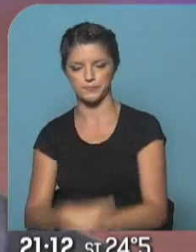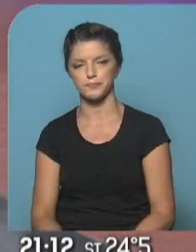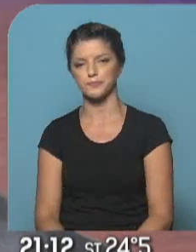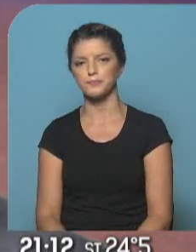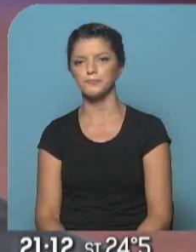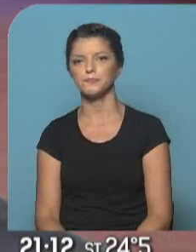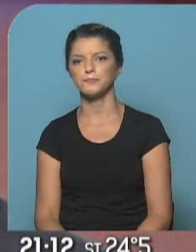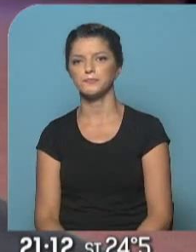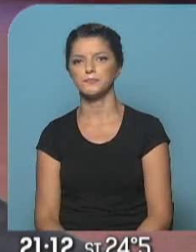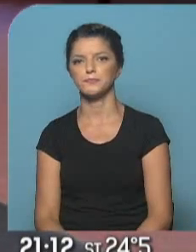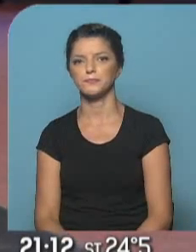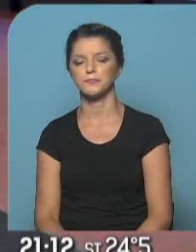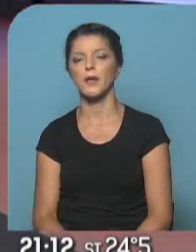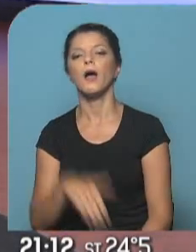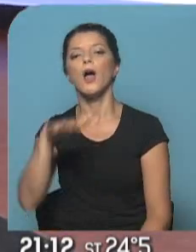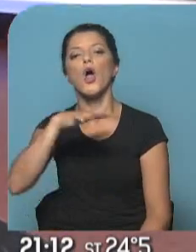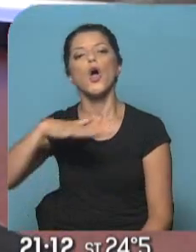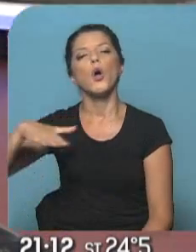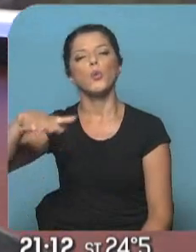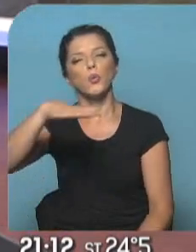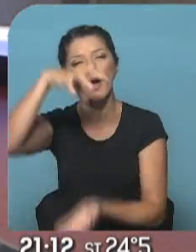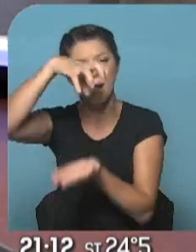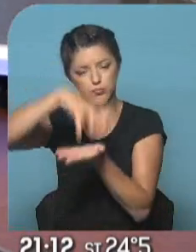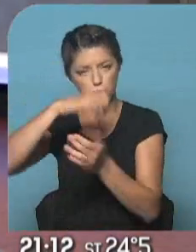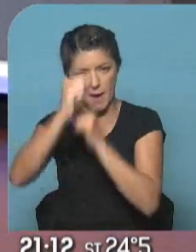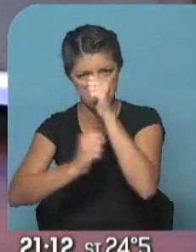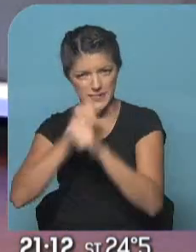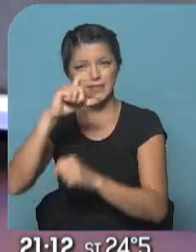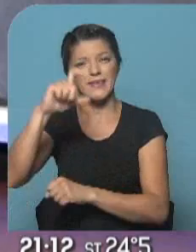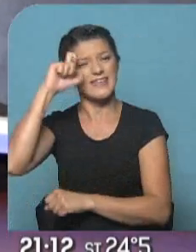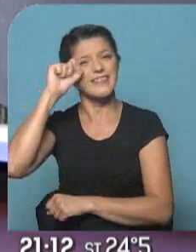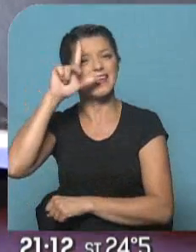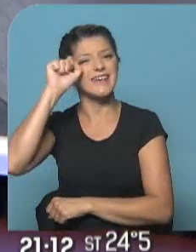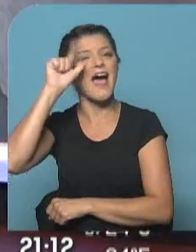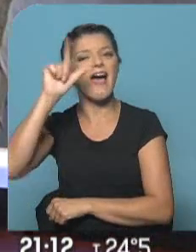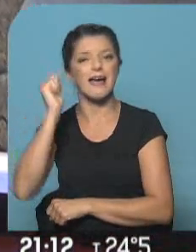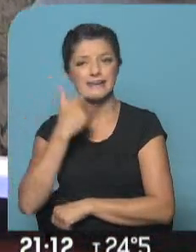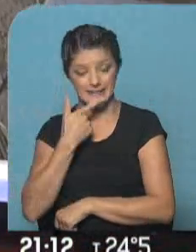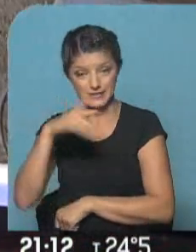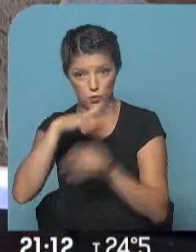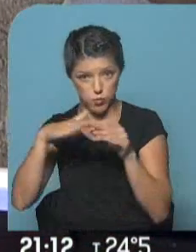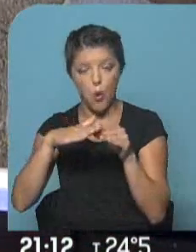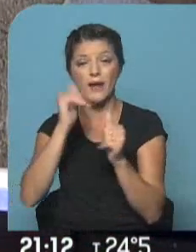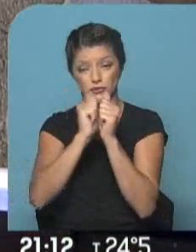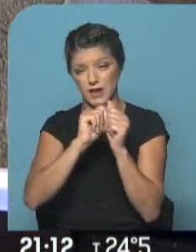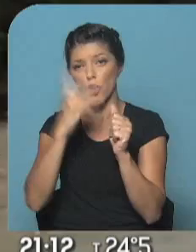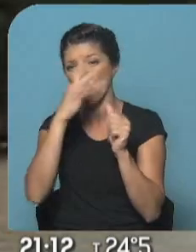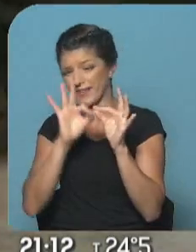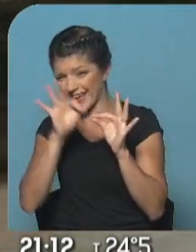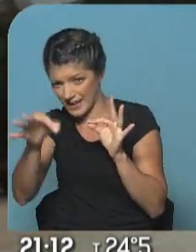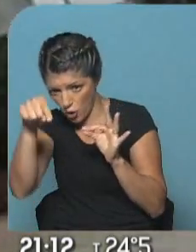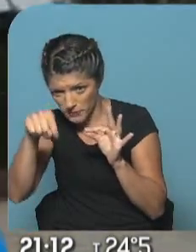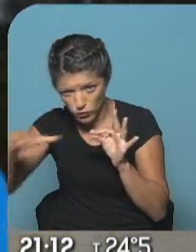Una violenta explosión se produjo en una planta cerealera ubicada en Puerto San Martín, a unos 40 kilómetros de Rosario. Tuvo consecuencias